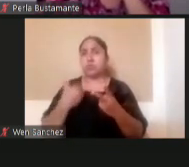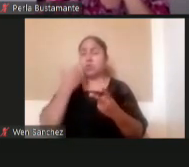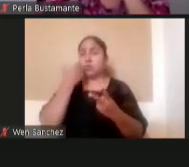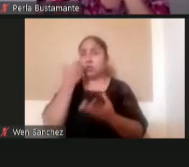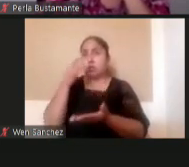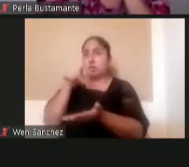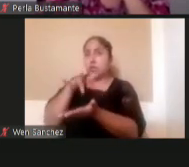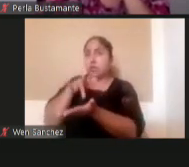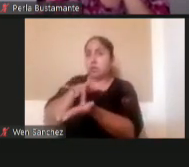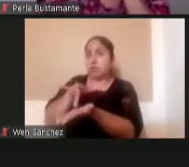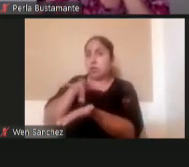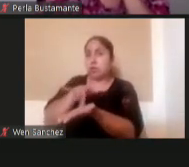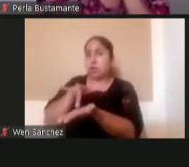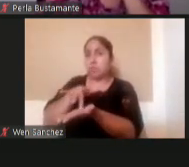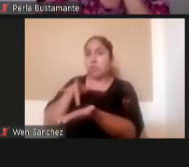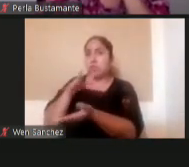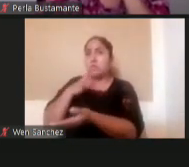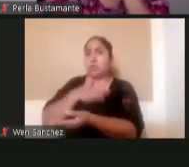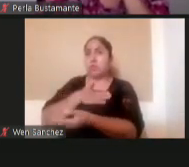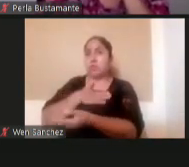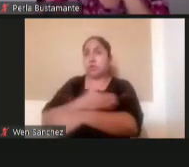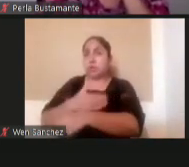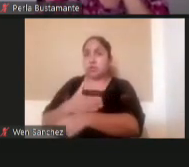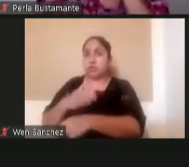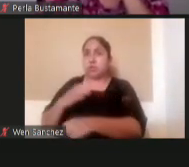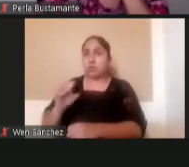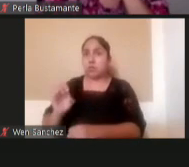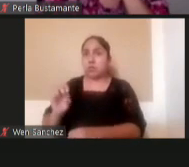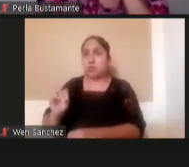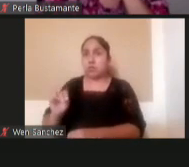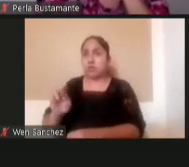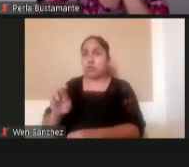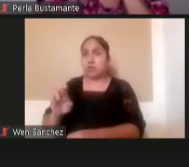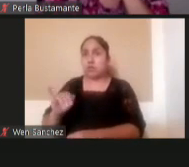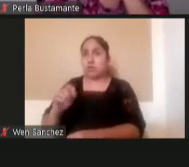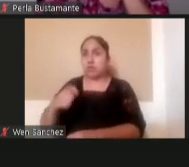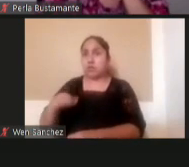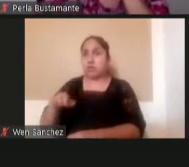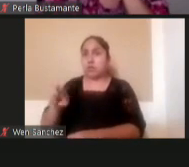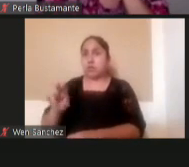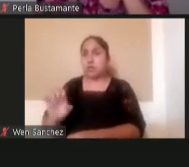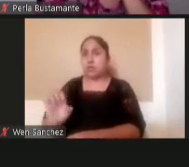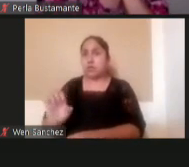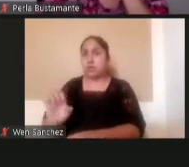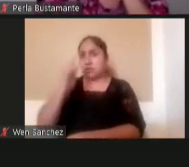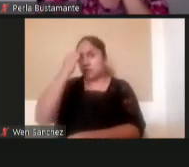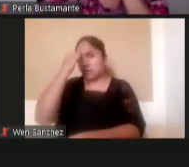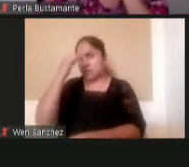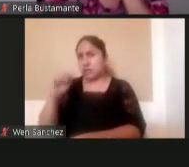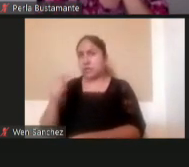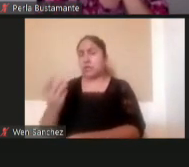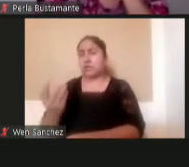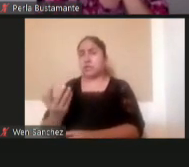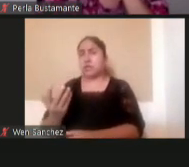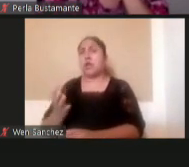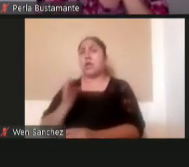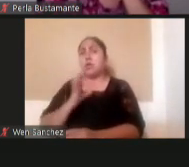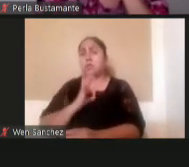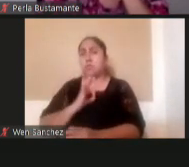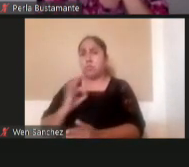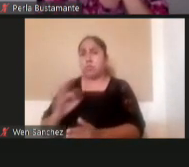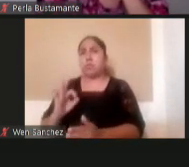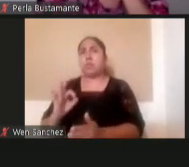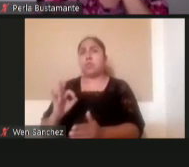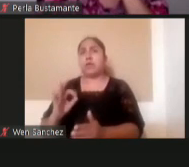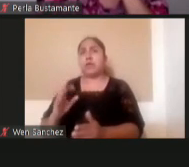compañero regidor, Enrique Torres, para que este exhorto se vaya también a la Comisión Federal